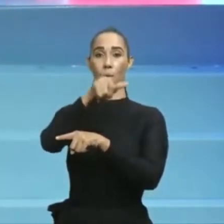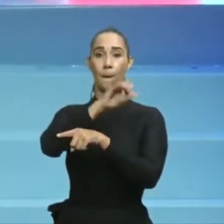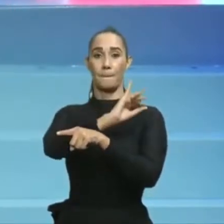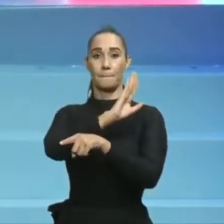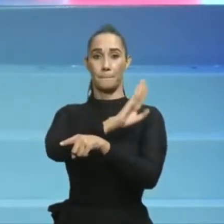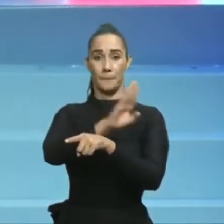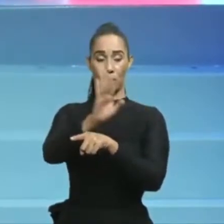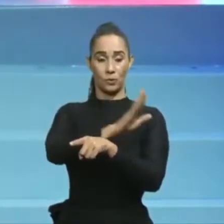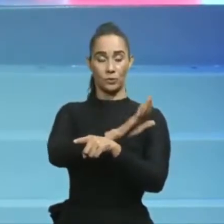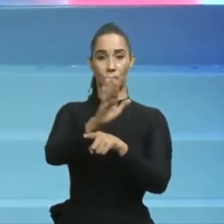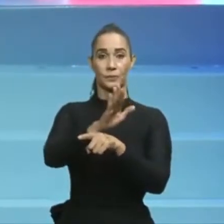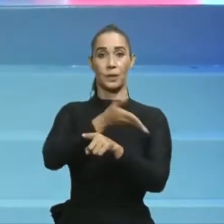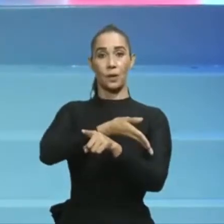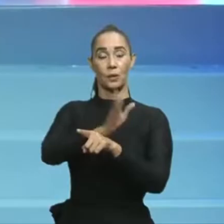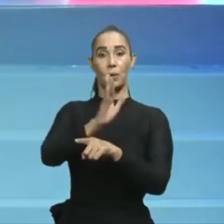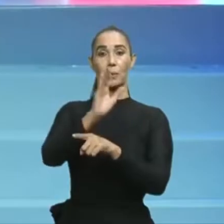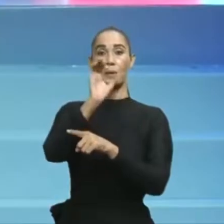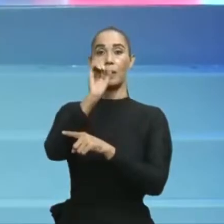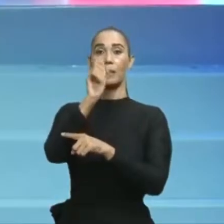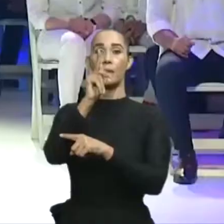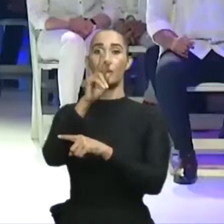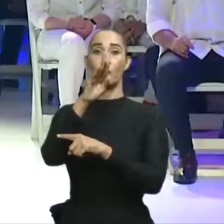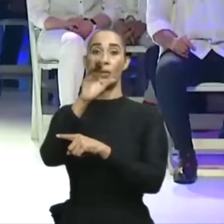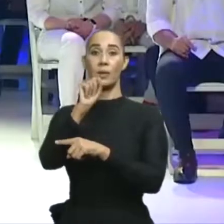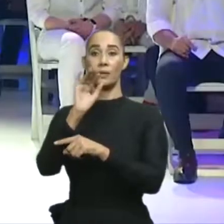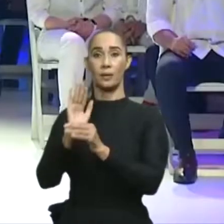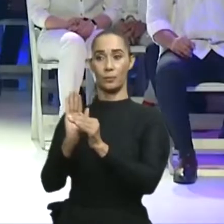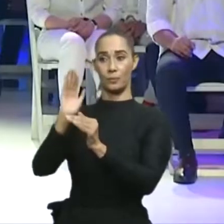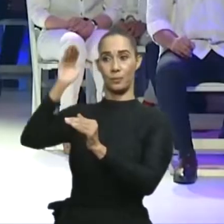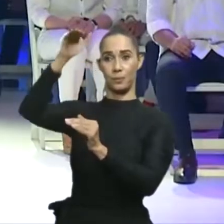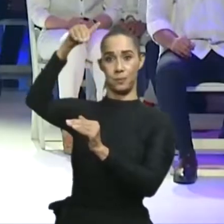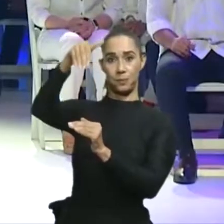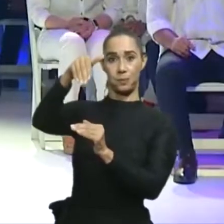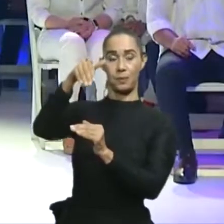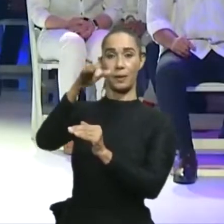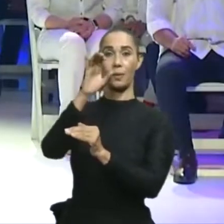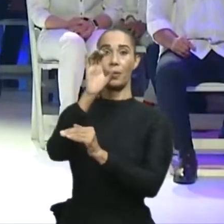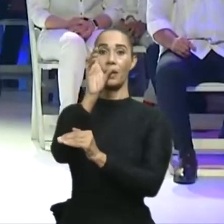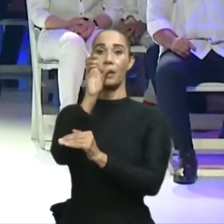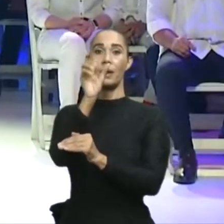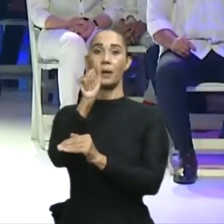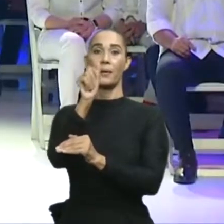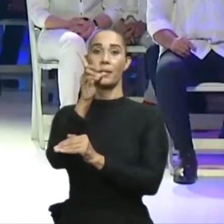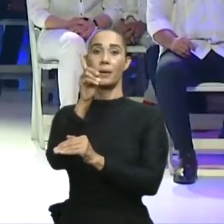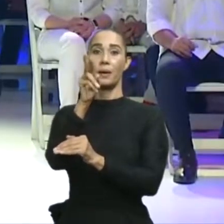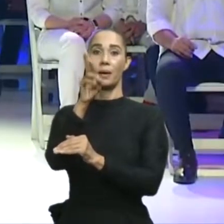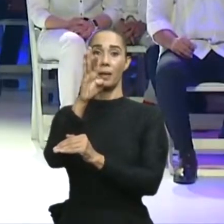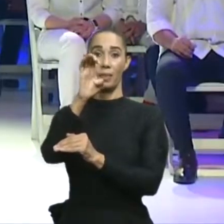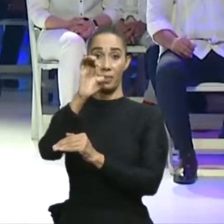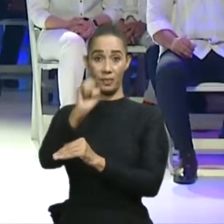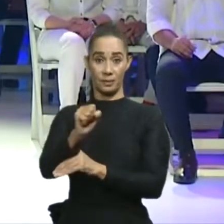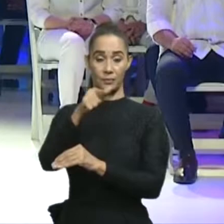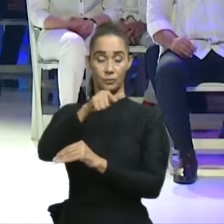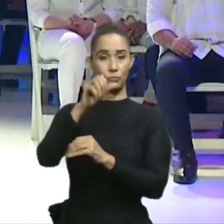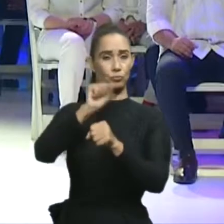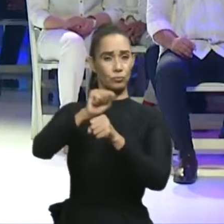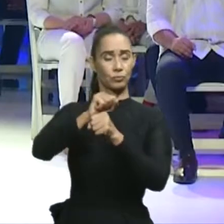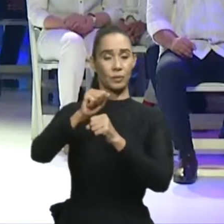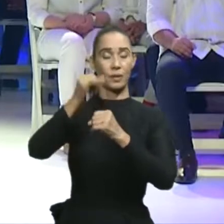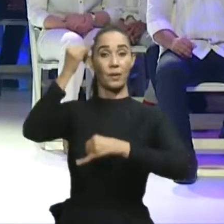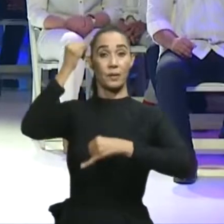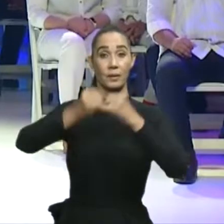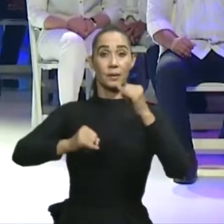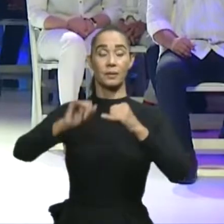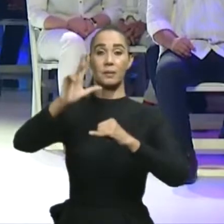del nordeste y el elevado de andrés todas estas obras terminarán al primer trimestre del próximo